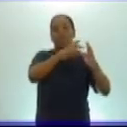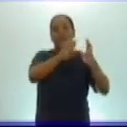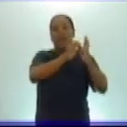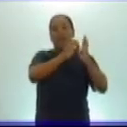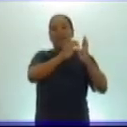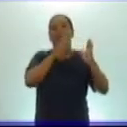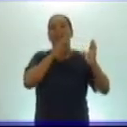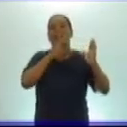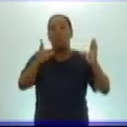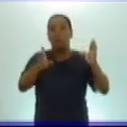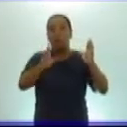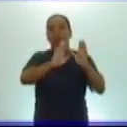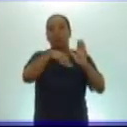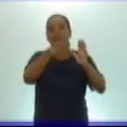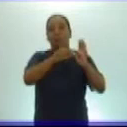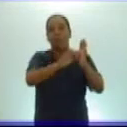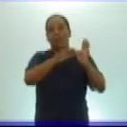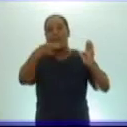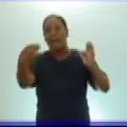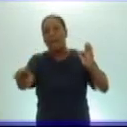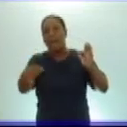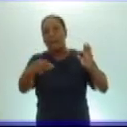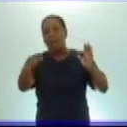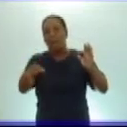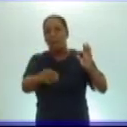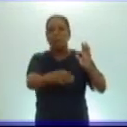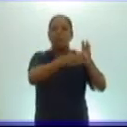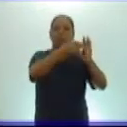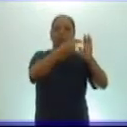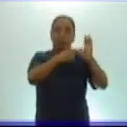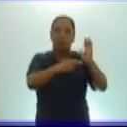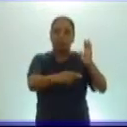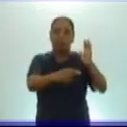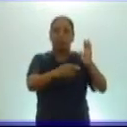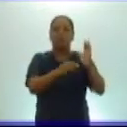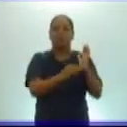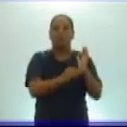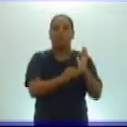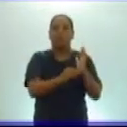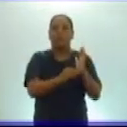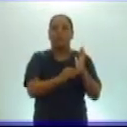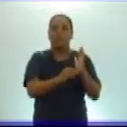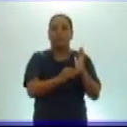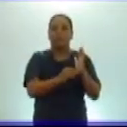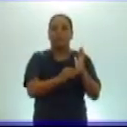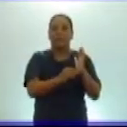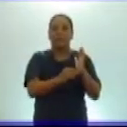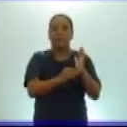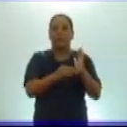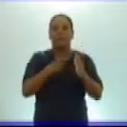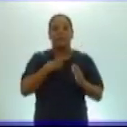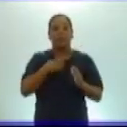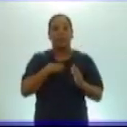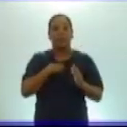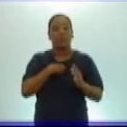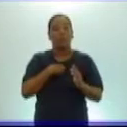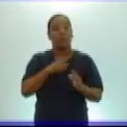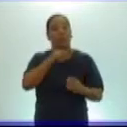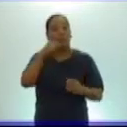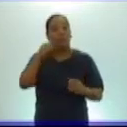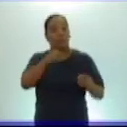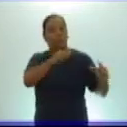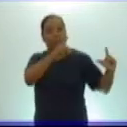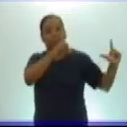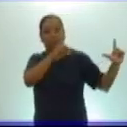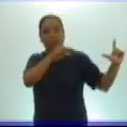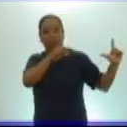componente líquido, que es el agua, y en la parte de abajo el componente que nos queda, que es el componente sólido. Yo les propongo que copien este diagrama